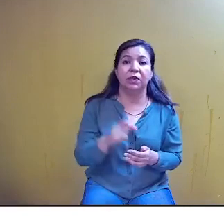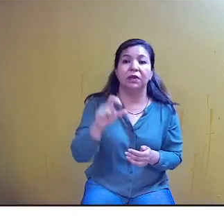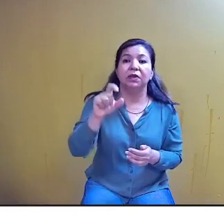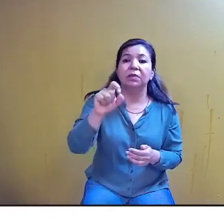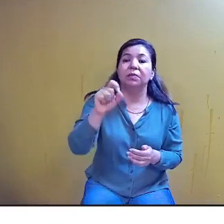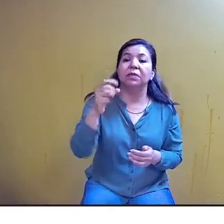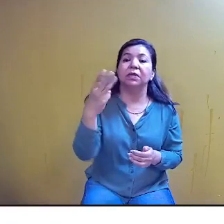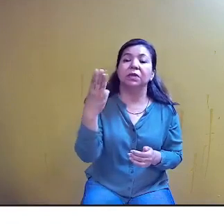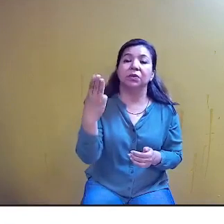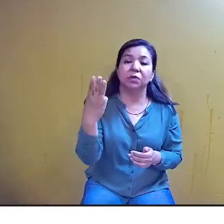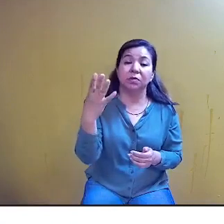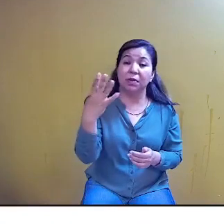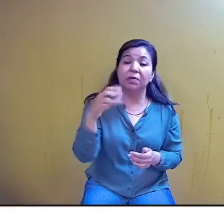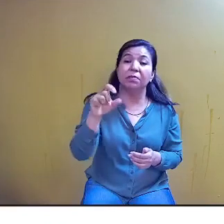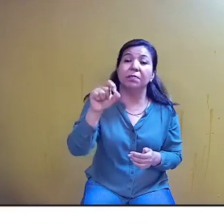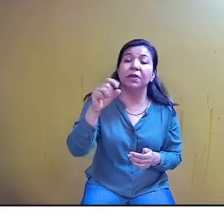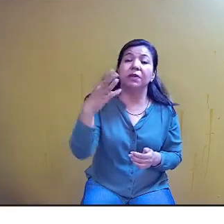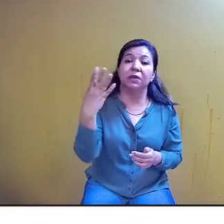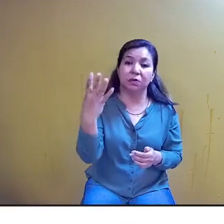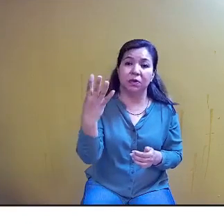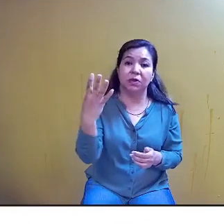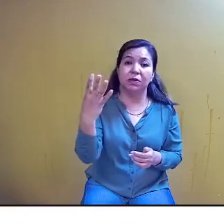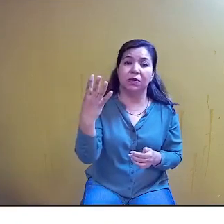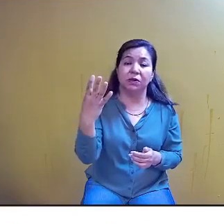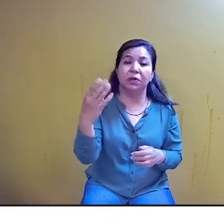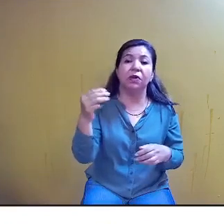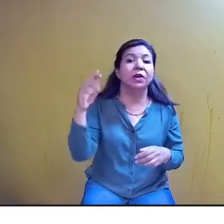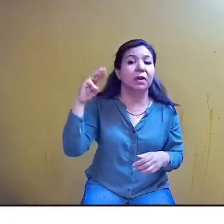del 2022 en el expediente